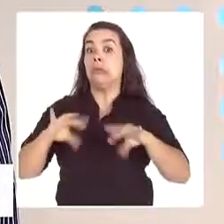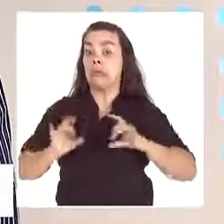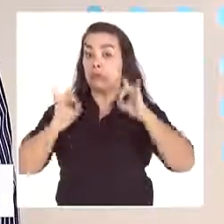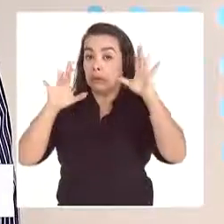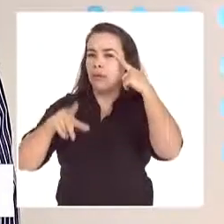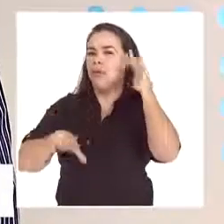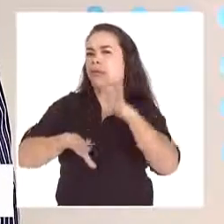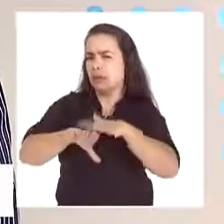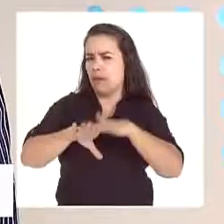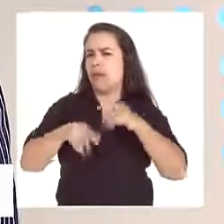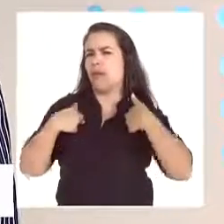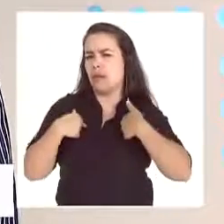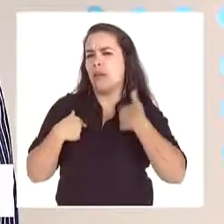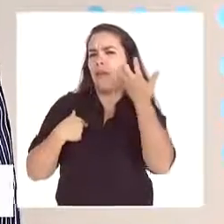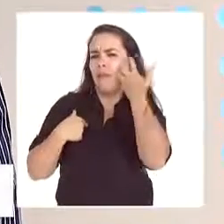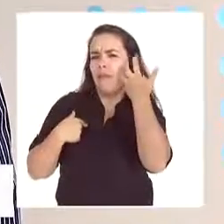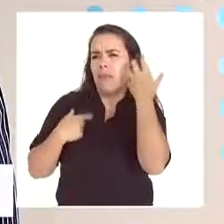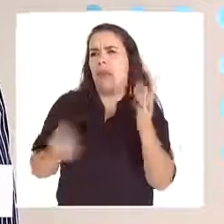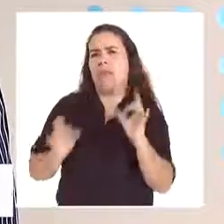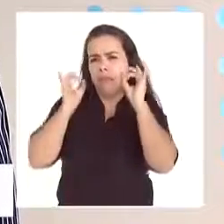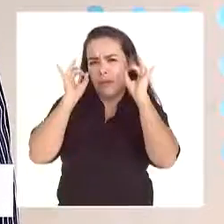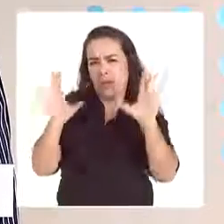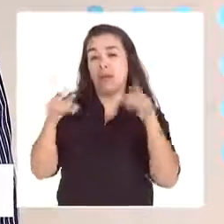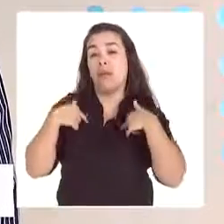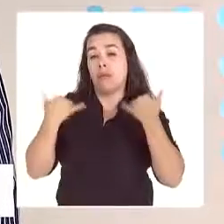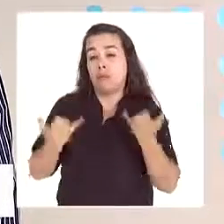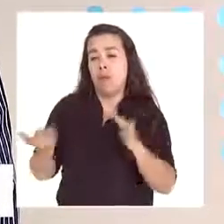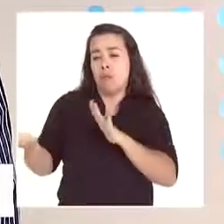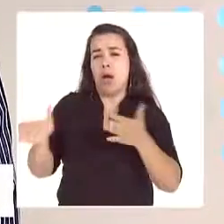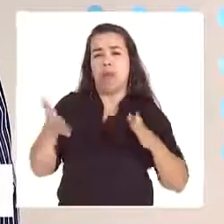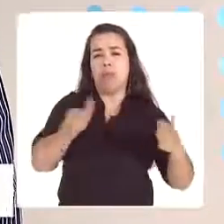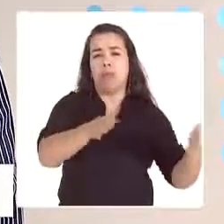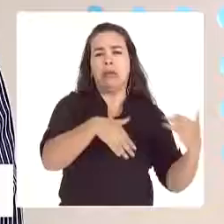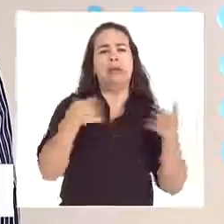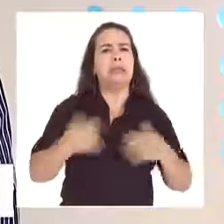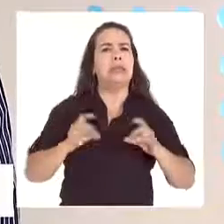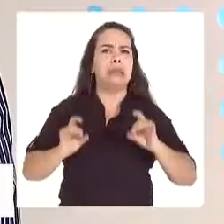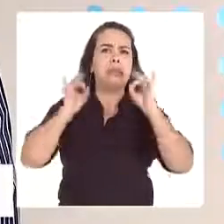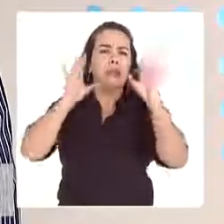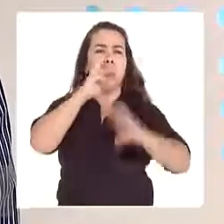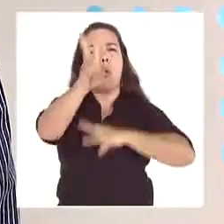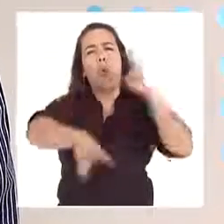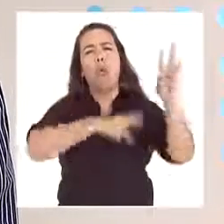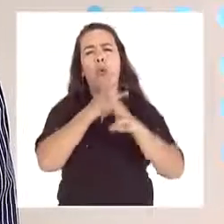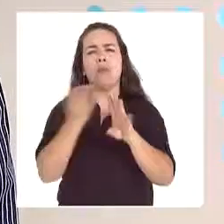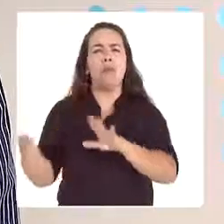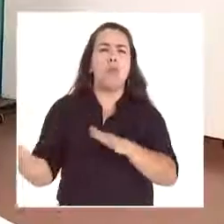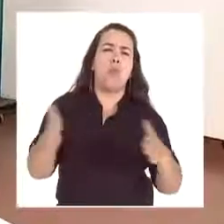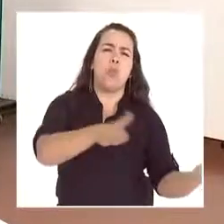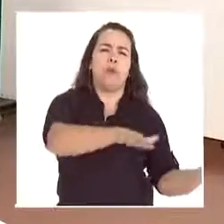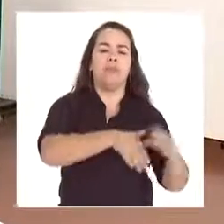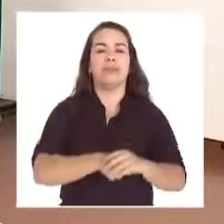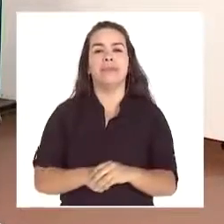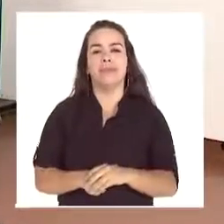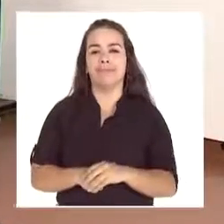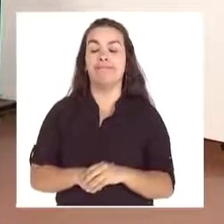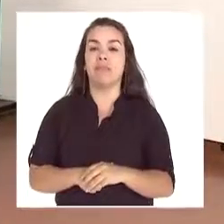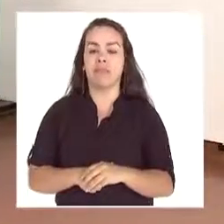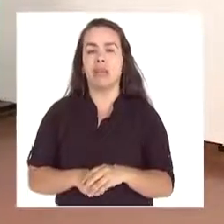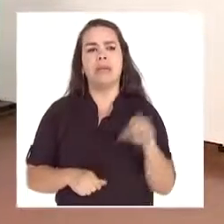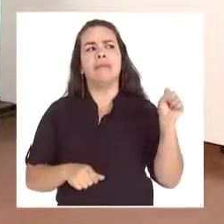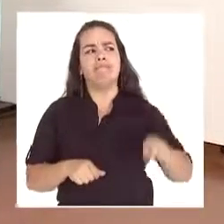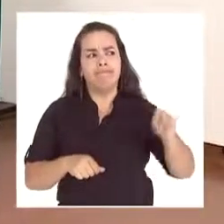la enfermedad quizás que más vidas cobra en todo el mundo. Definitivamente los libros,